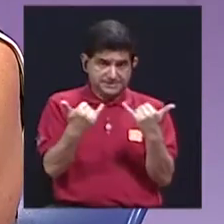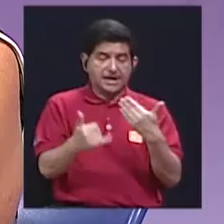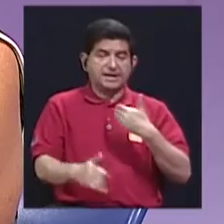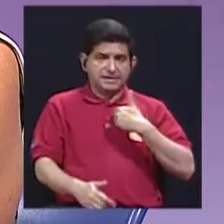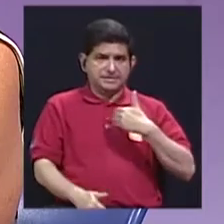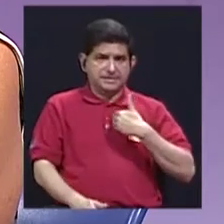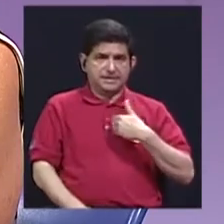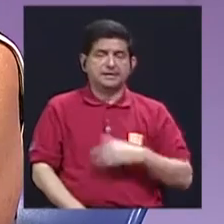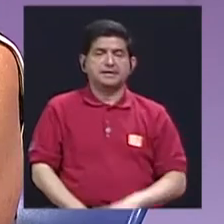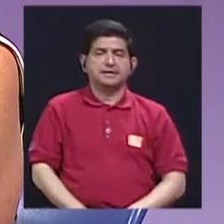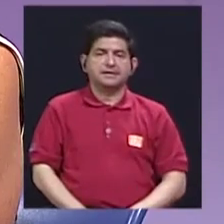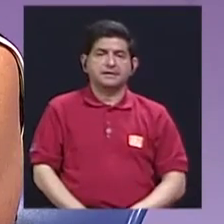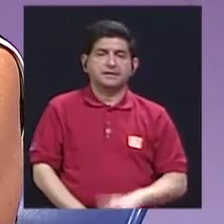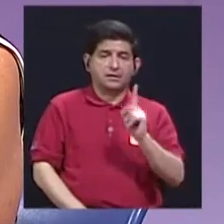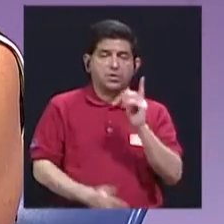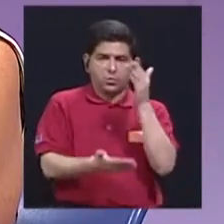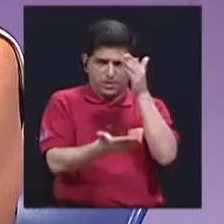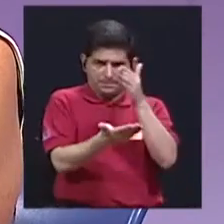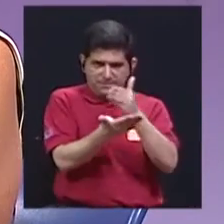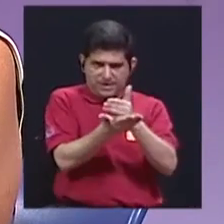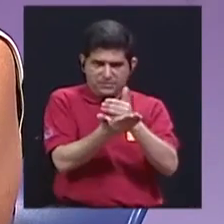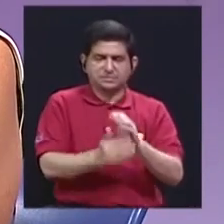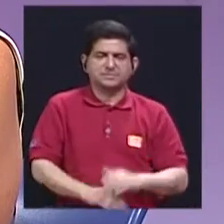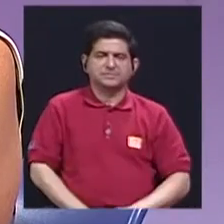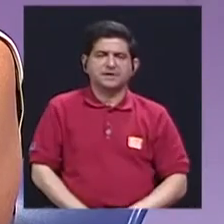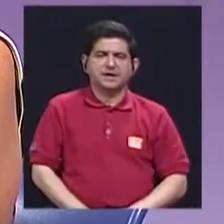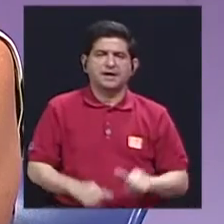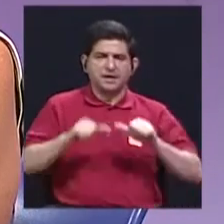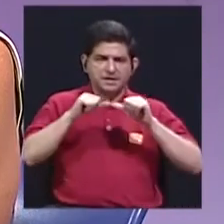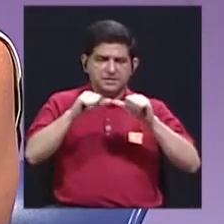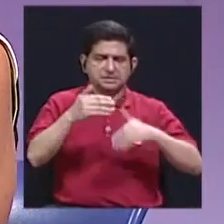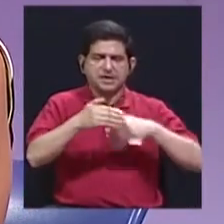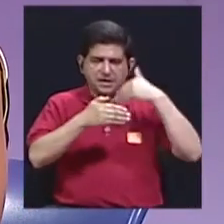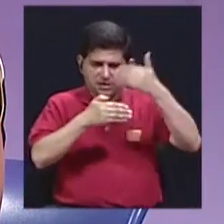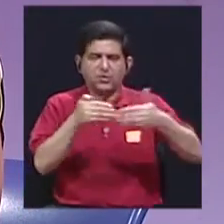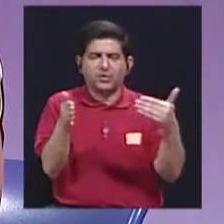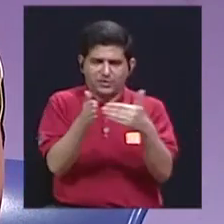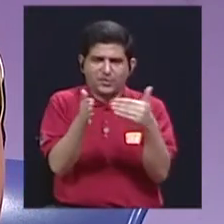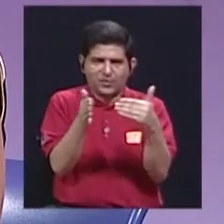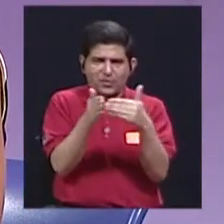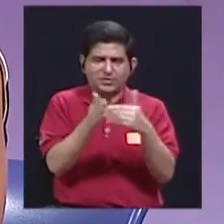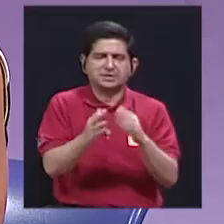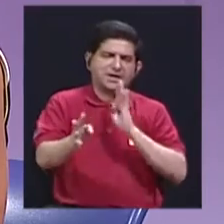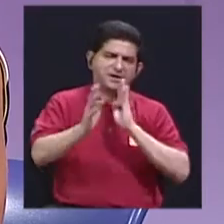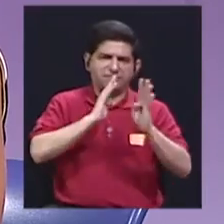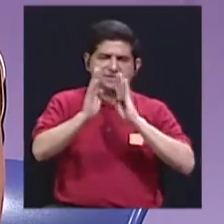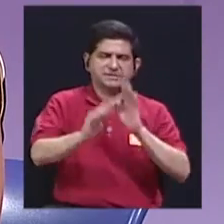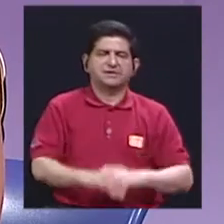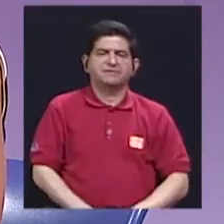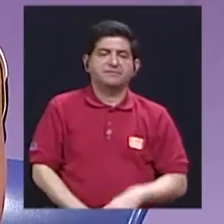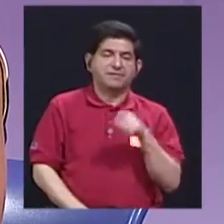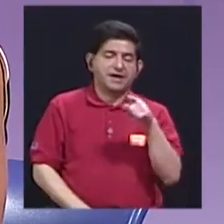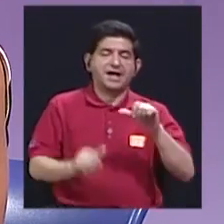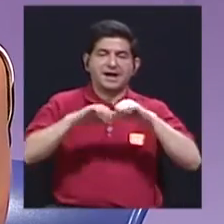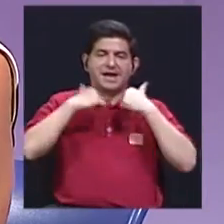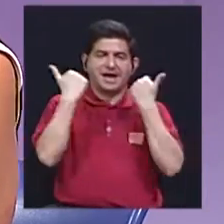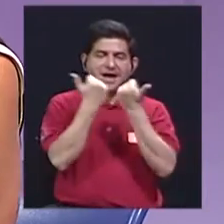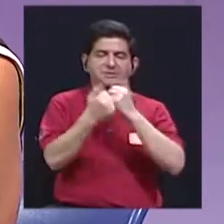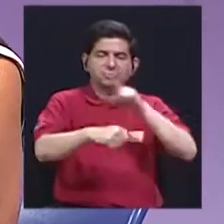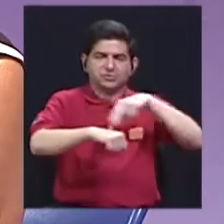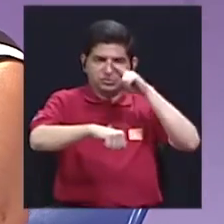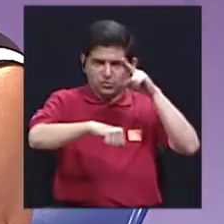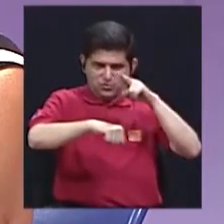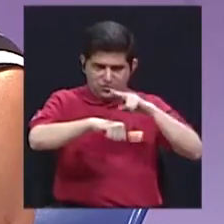un preciso y estamos pronto de regreso conversando sobre la asociación